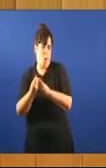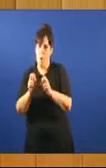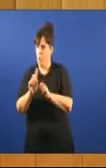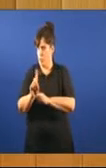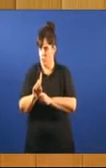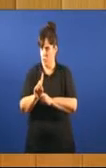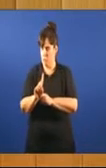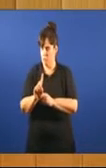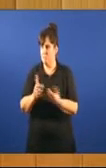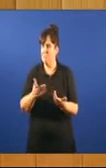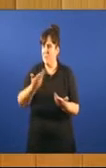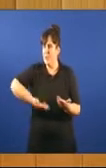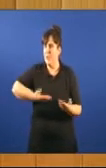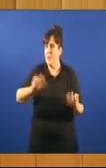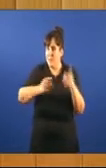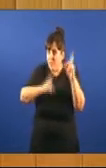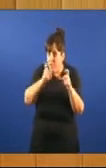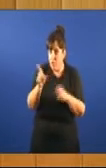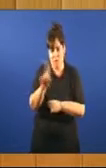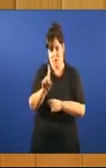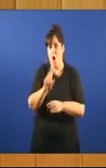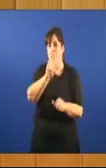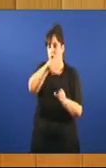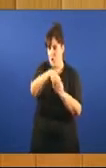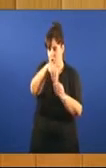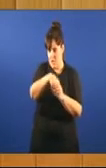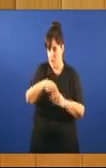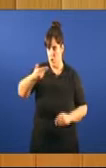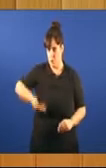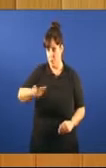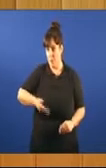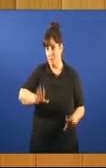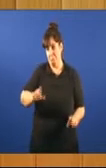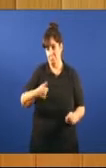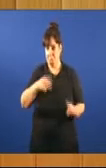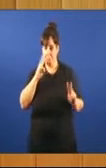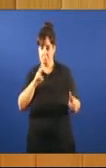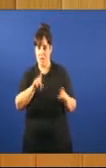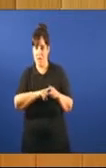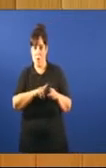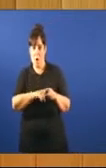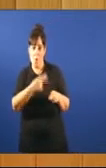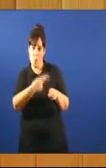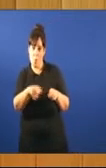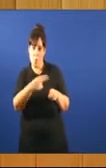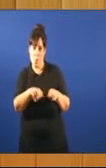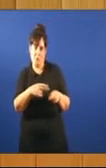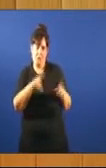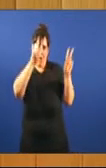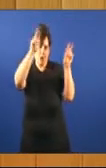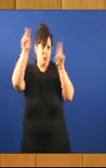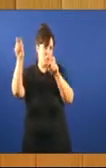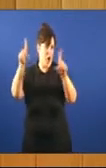que revelan esas fotos. Pero vostede entende a política como colocar un titular e que lle saquen unha boa